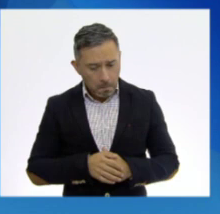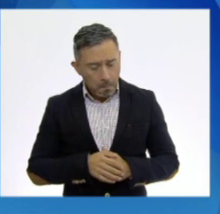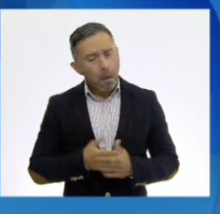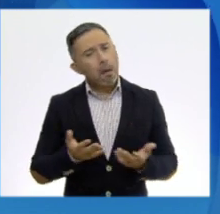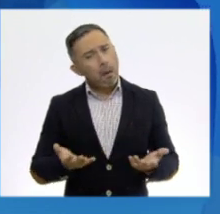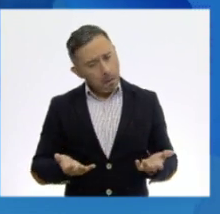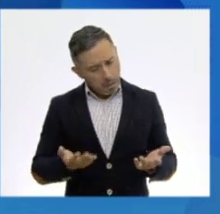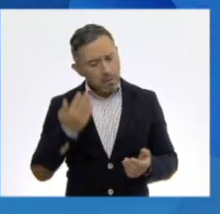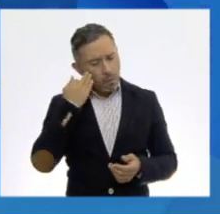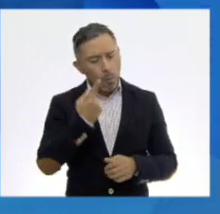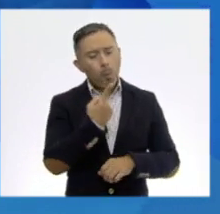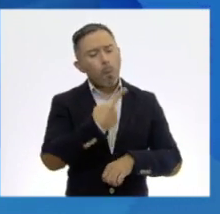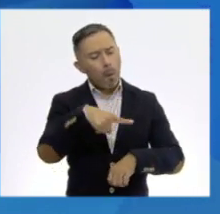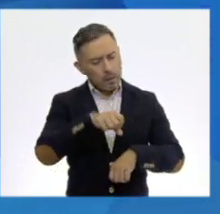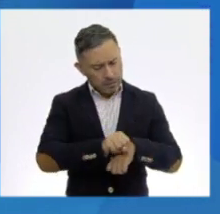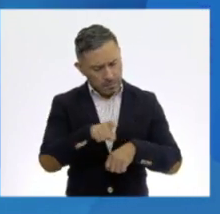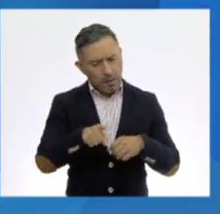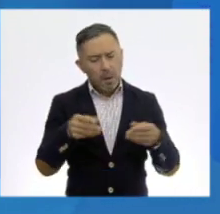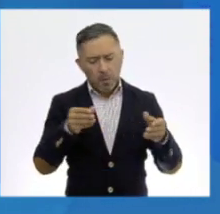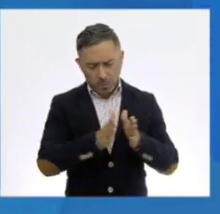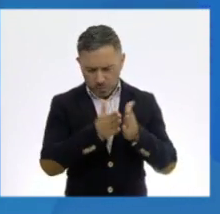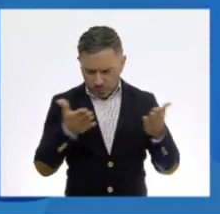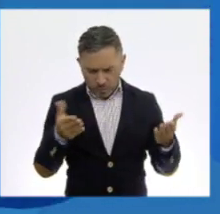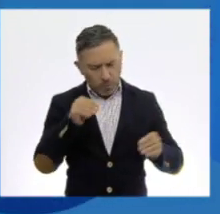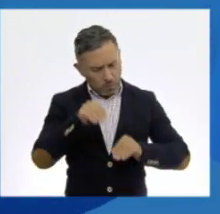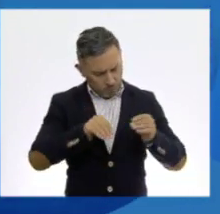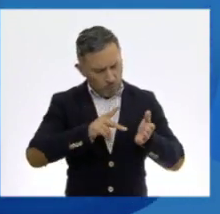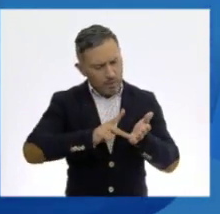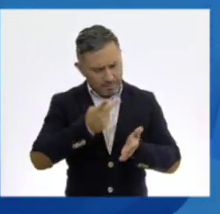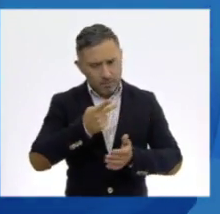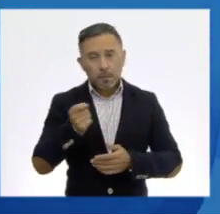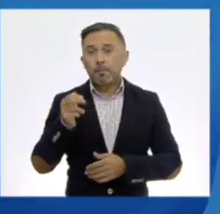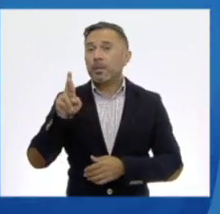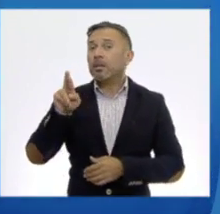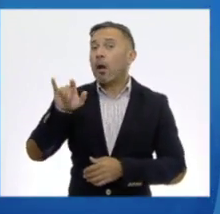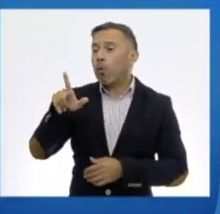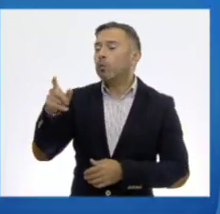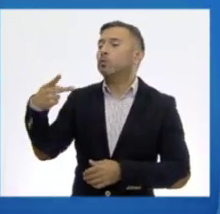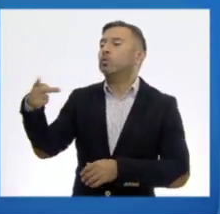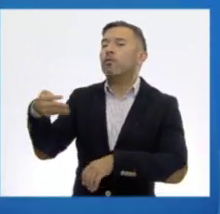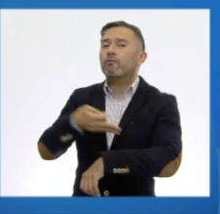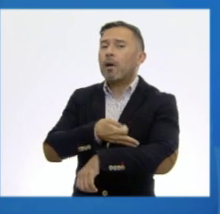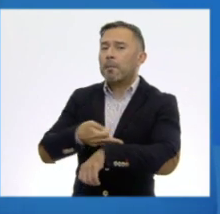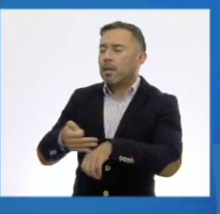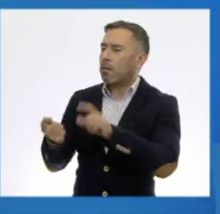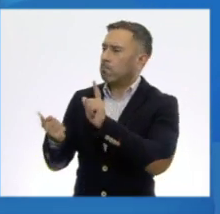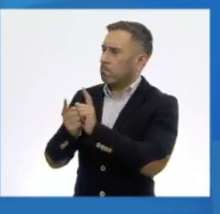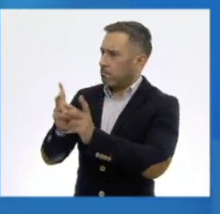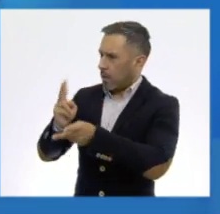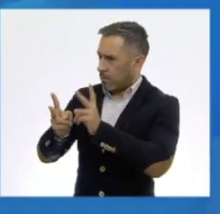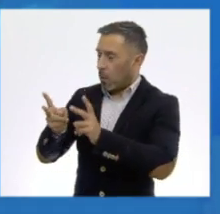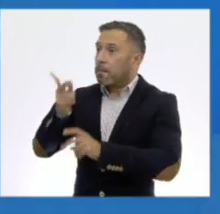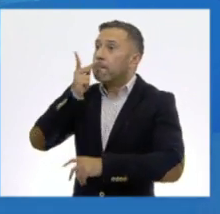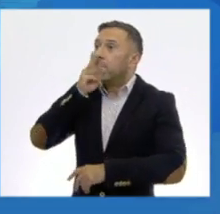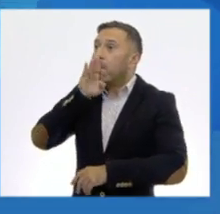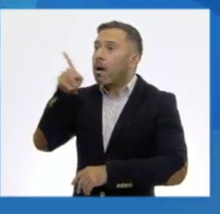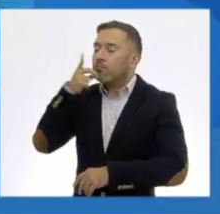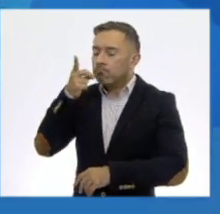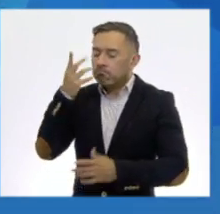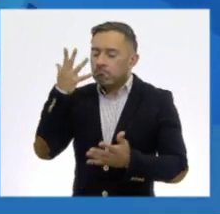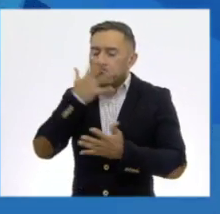tu trabajo. Habla con Raúl y su familia, y sus papás se comprometen a que Raúl va a cambiar su